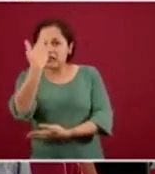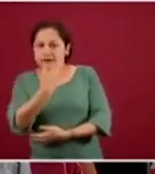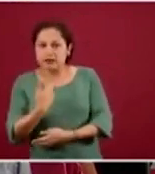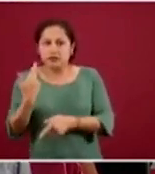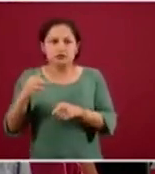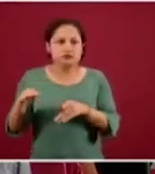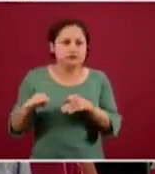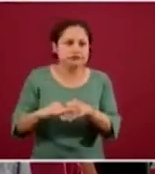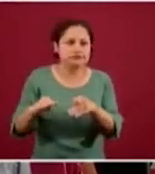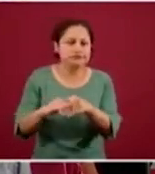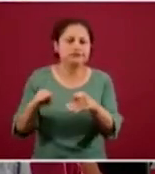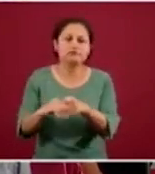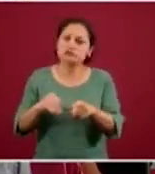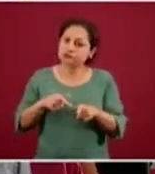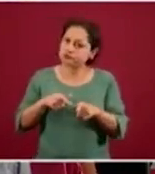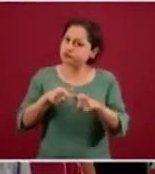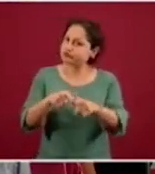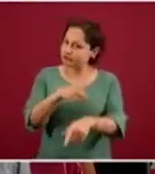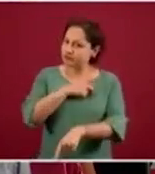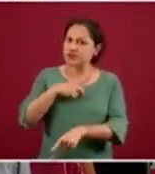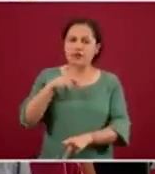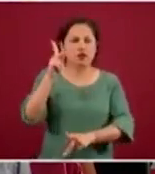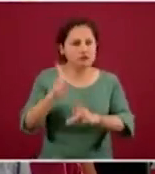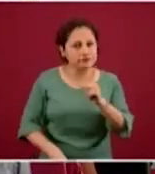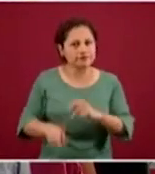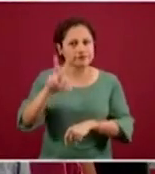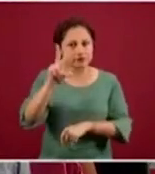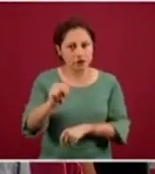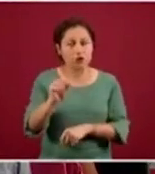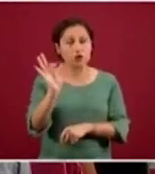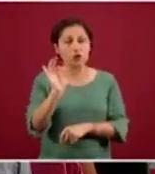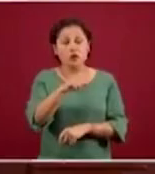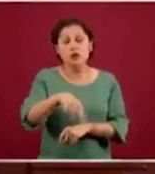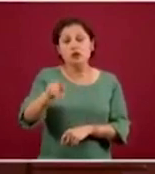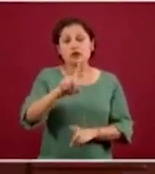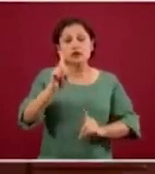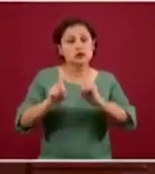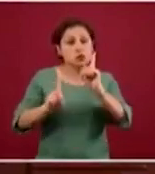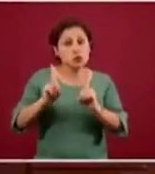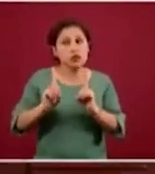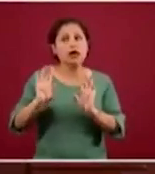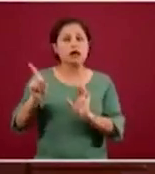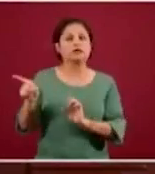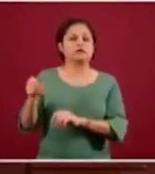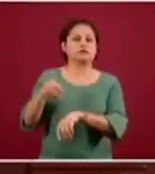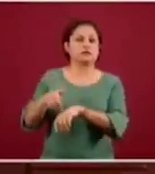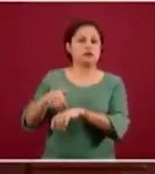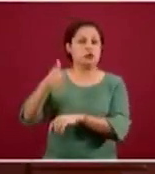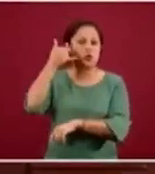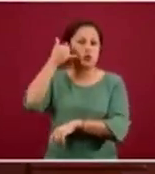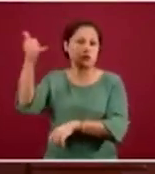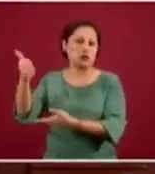requieres información en cualquiera de estas fases, la puedes obtener. Igualmente